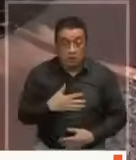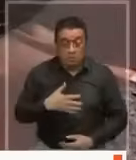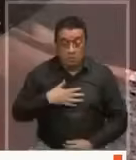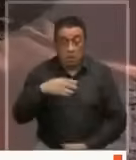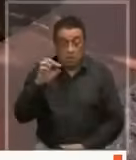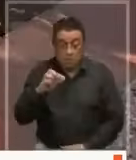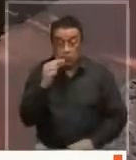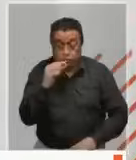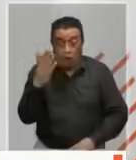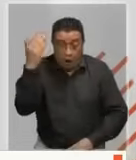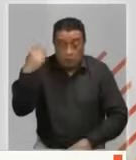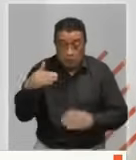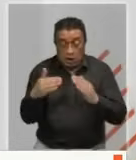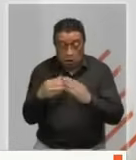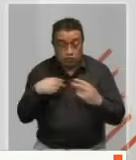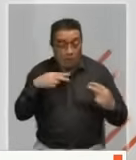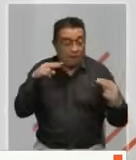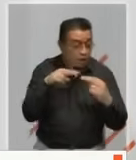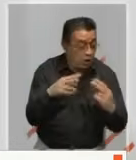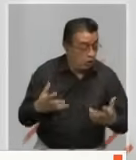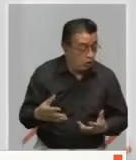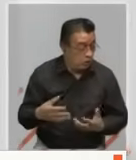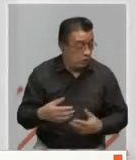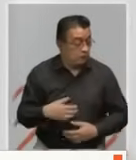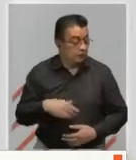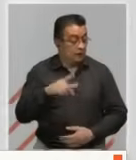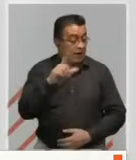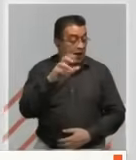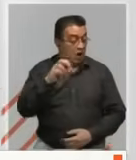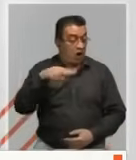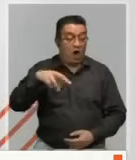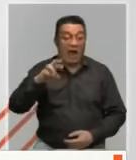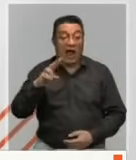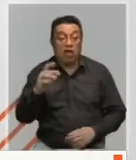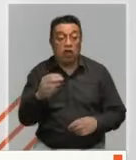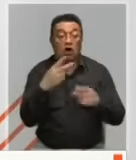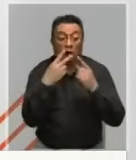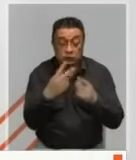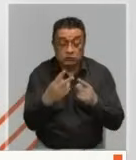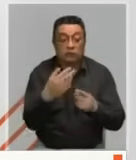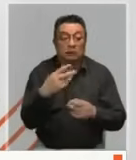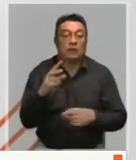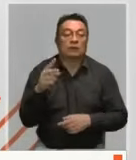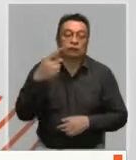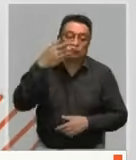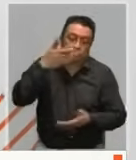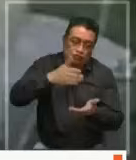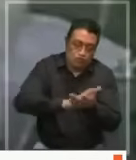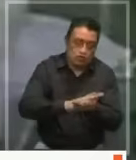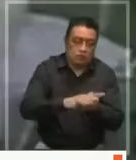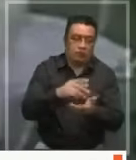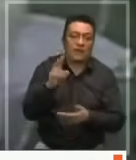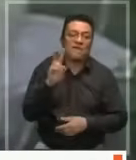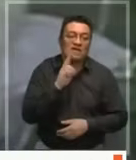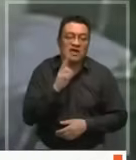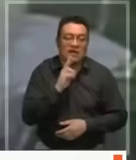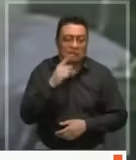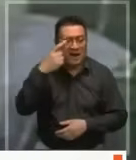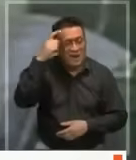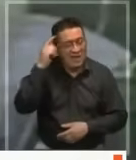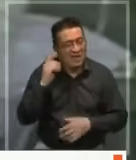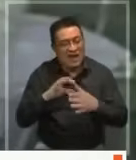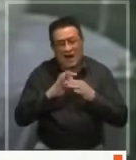unos minutos antes cuando entró en la casa. Leonardo Valdiano murió este viernes debido a la gravedad de sus lesiones, mientras que de los